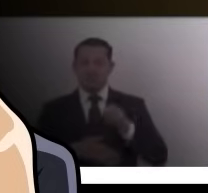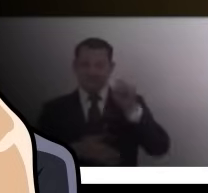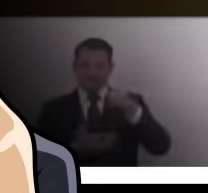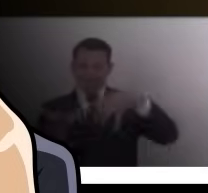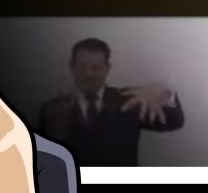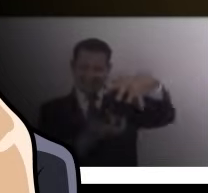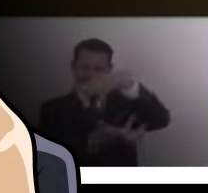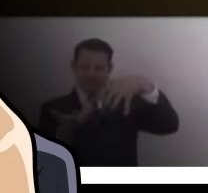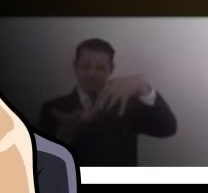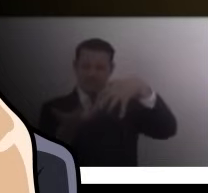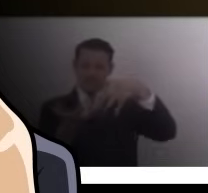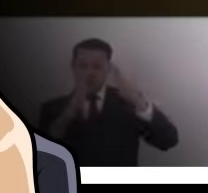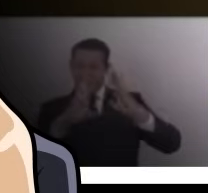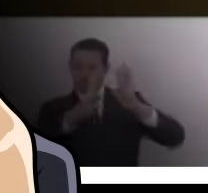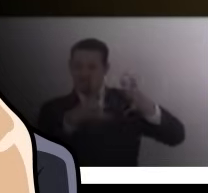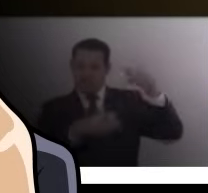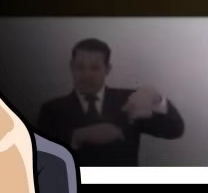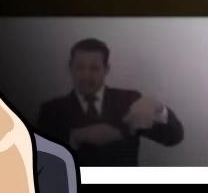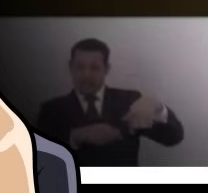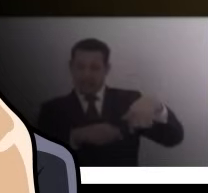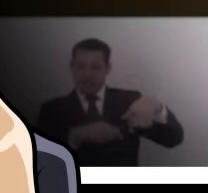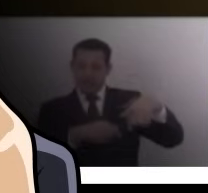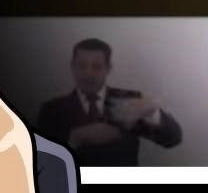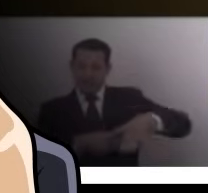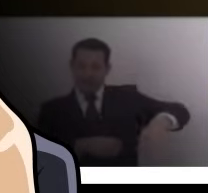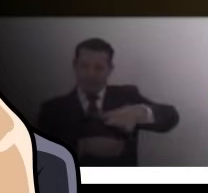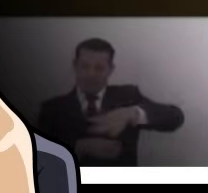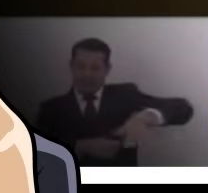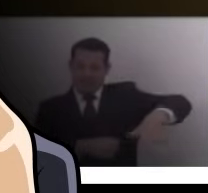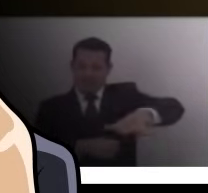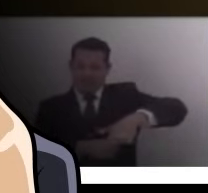Ese desastre que no solo nos lo dejaron acá, en este lugar,